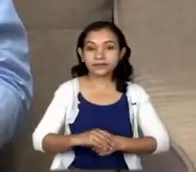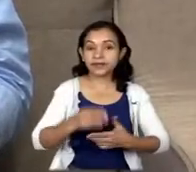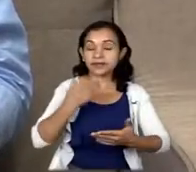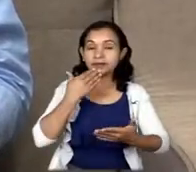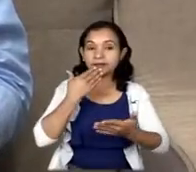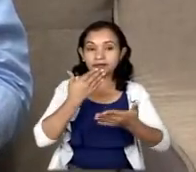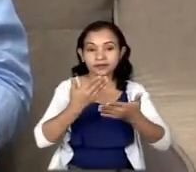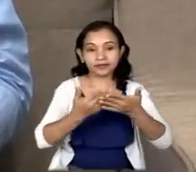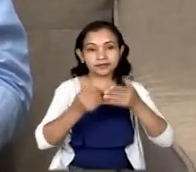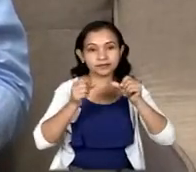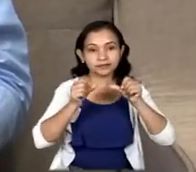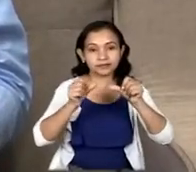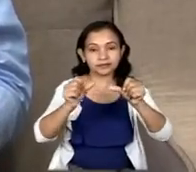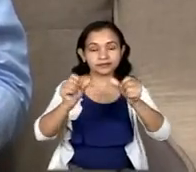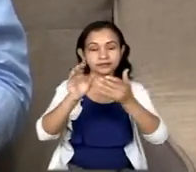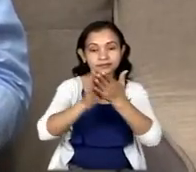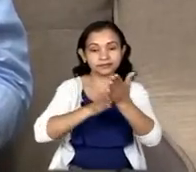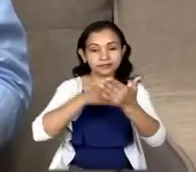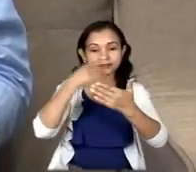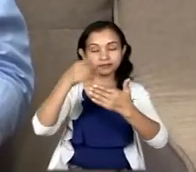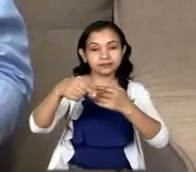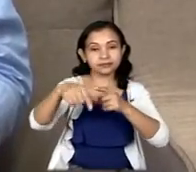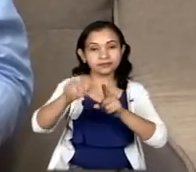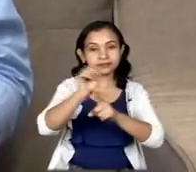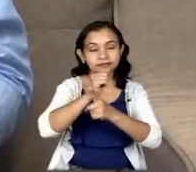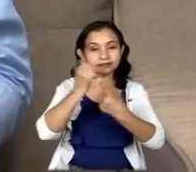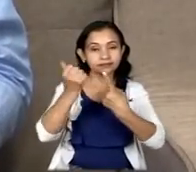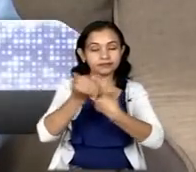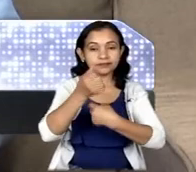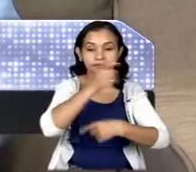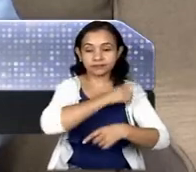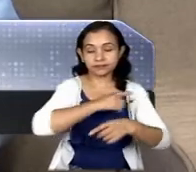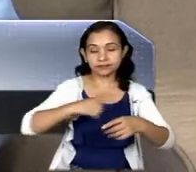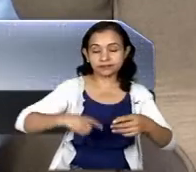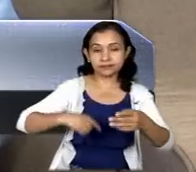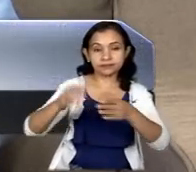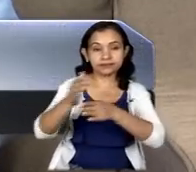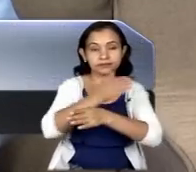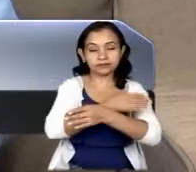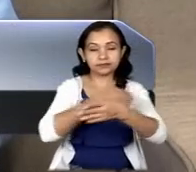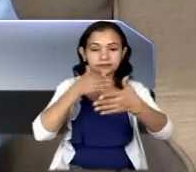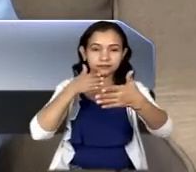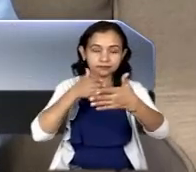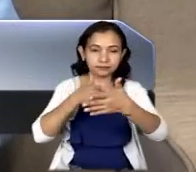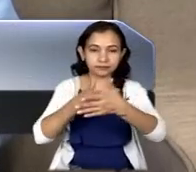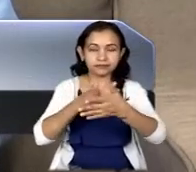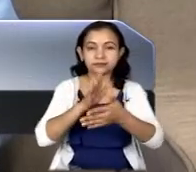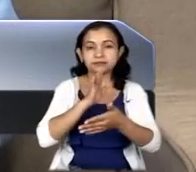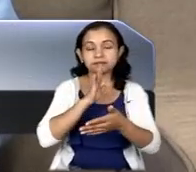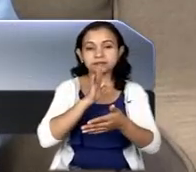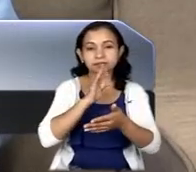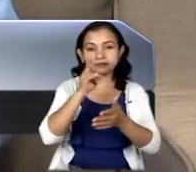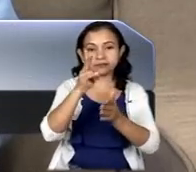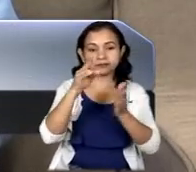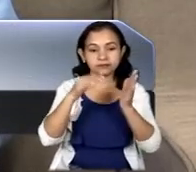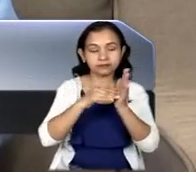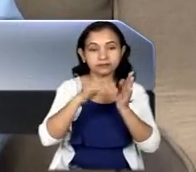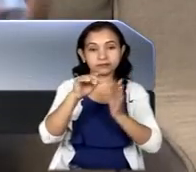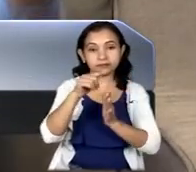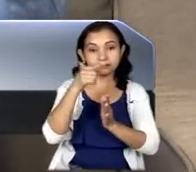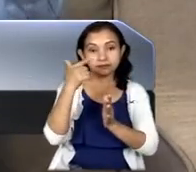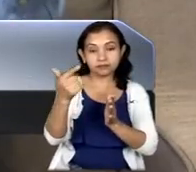Gracias por continuar en sintonía de su programa desde el Parlamento. Diputada, antes de irnos a la pausa, pues comenzábamos, ¿no? Año 2007, se da